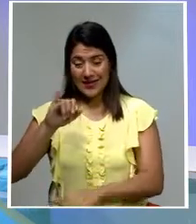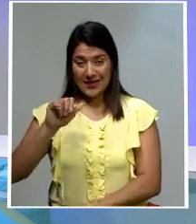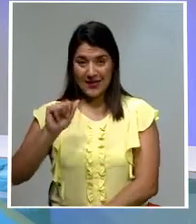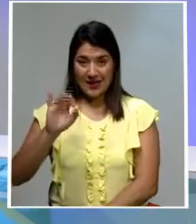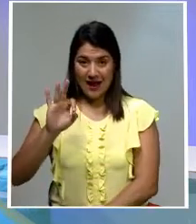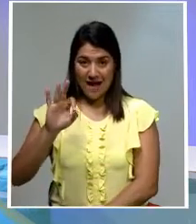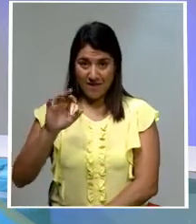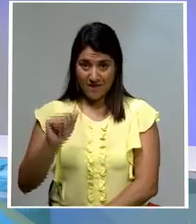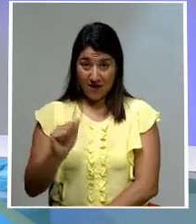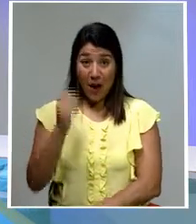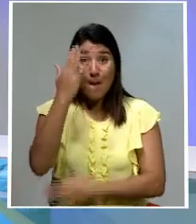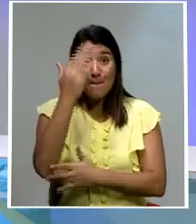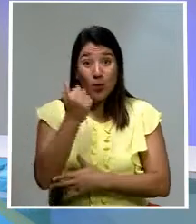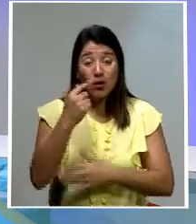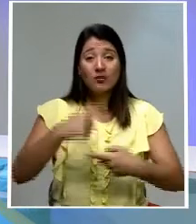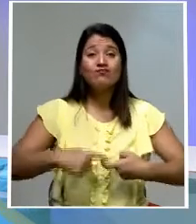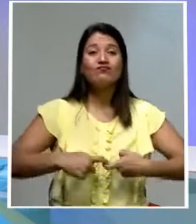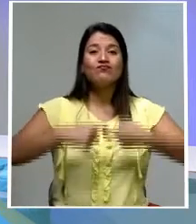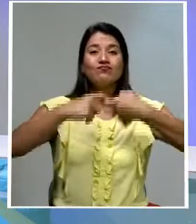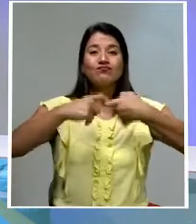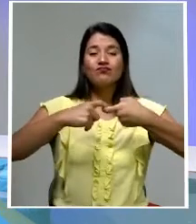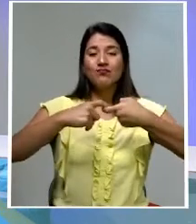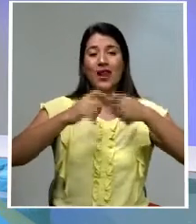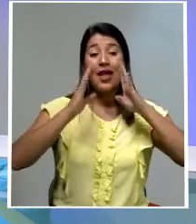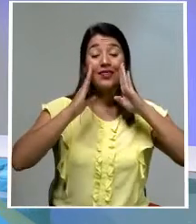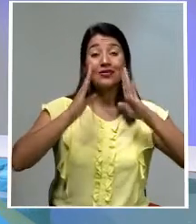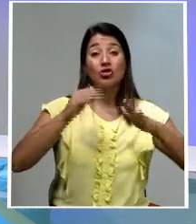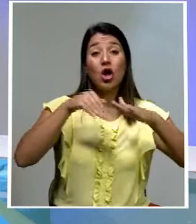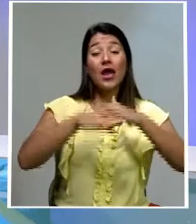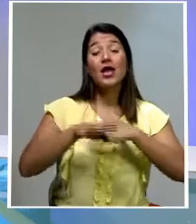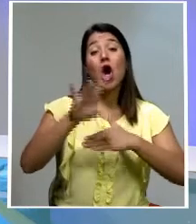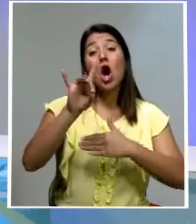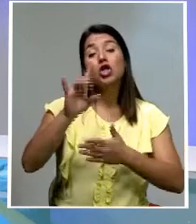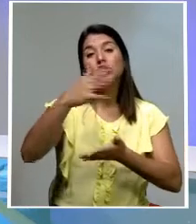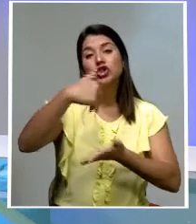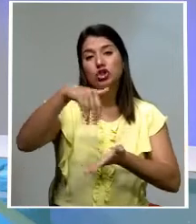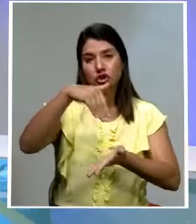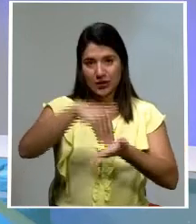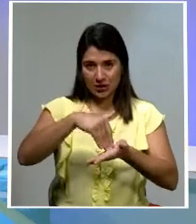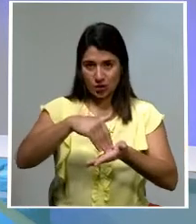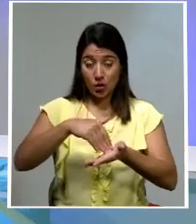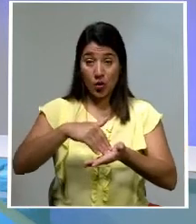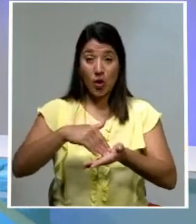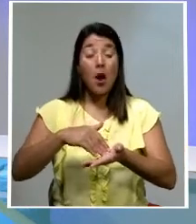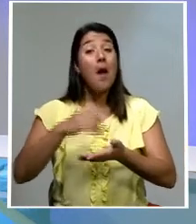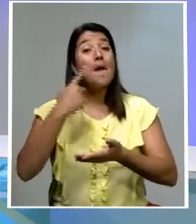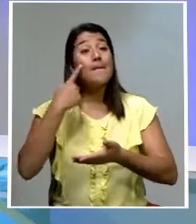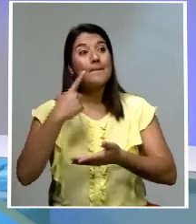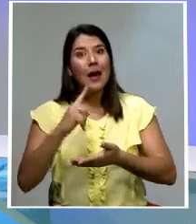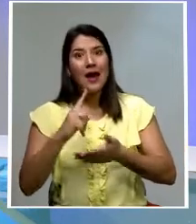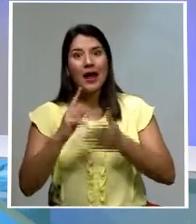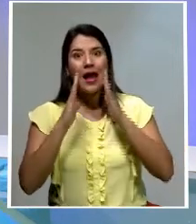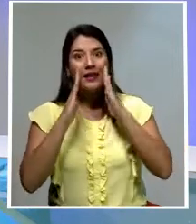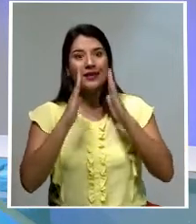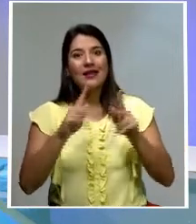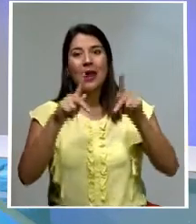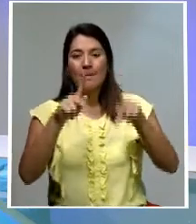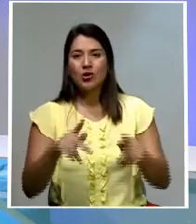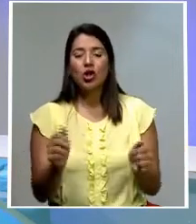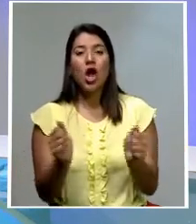que suspenderá 8 centros de atención integral para personas con adicciones debido a un